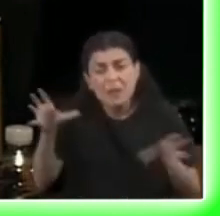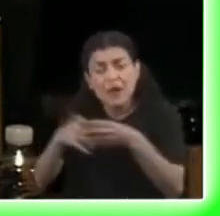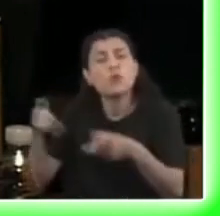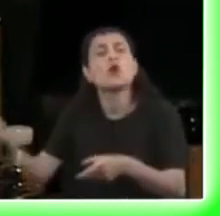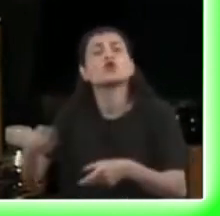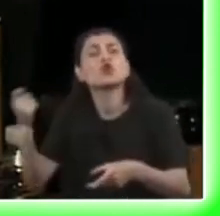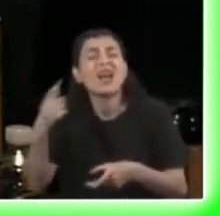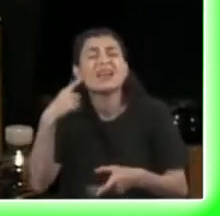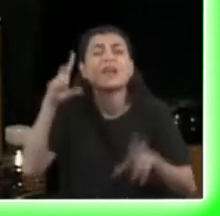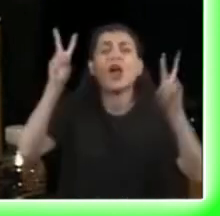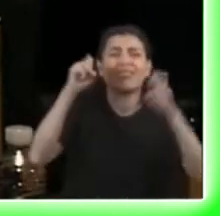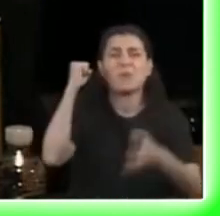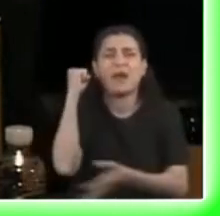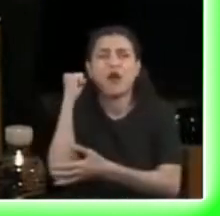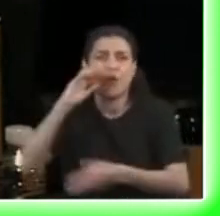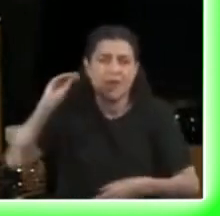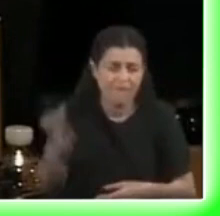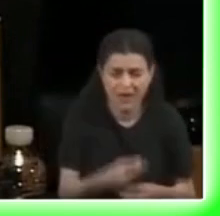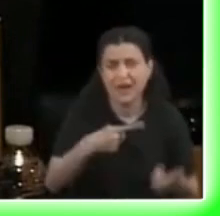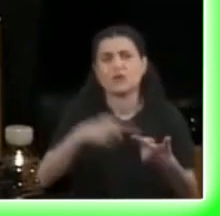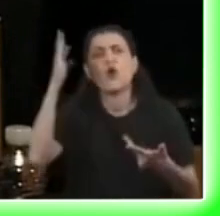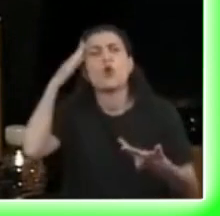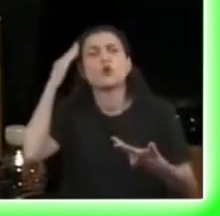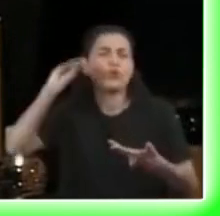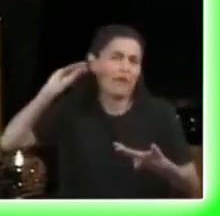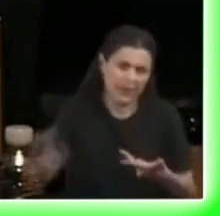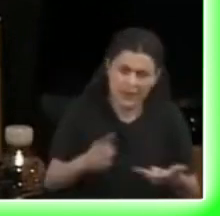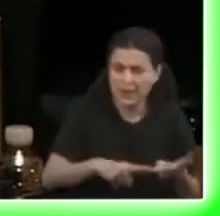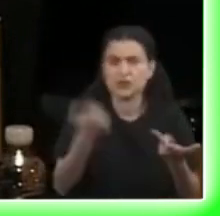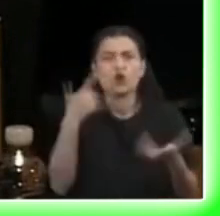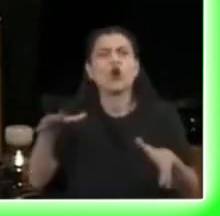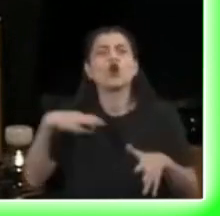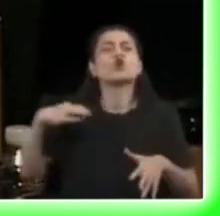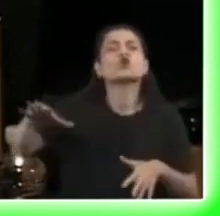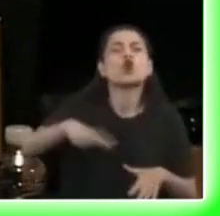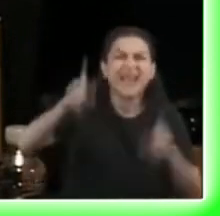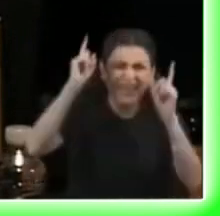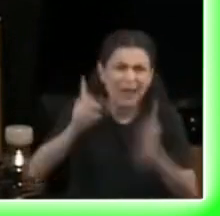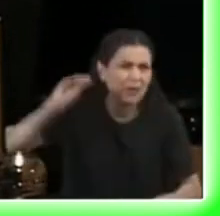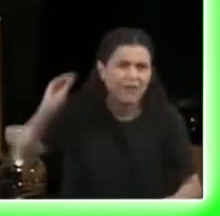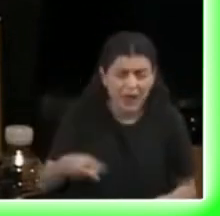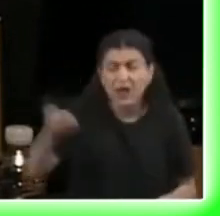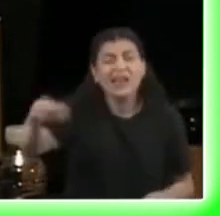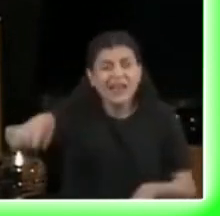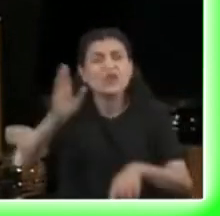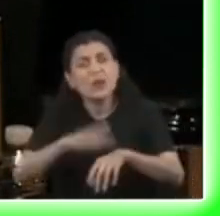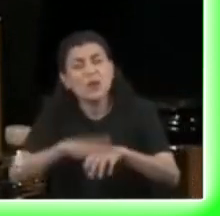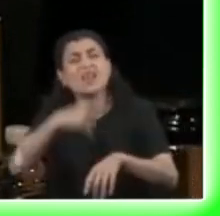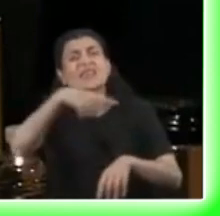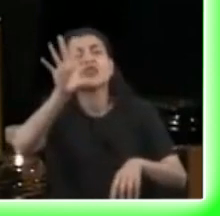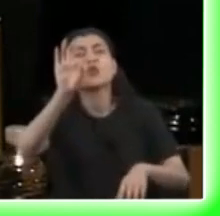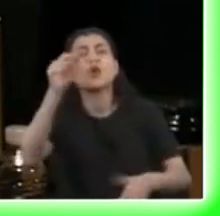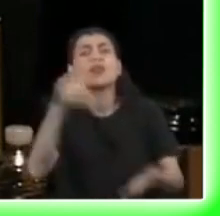económico, en lo social, en lo cultural, y nunca se olviden que asesinaron a 150 millones de seres humanos.